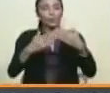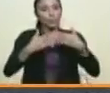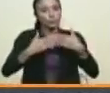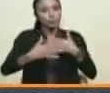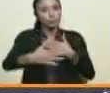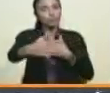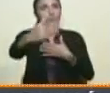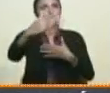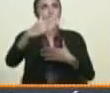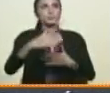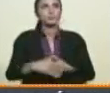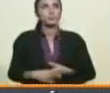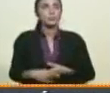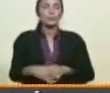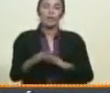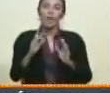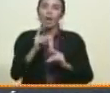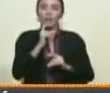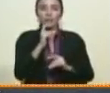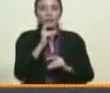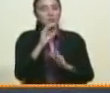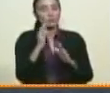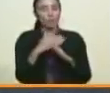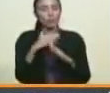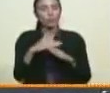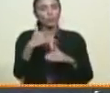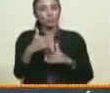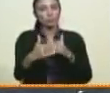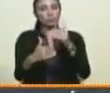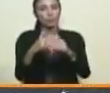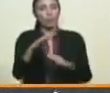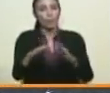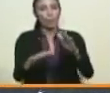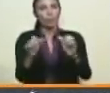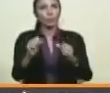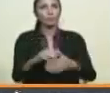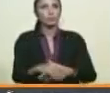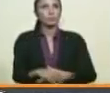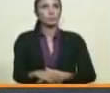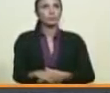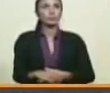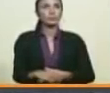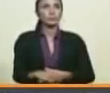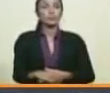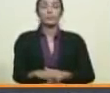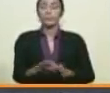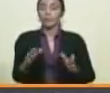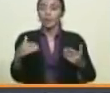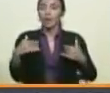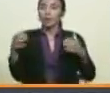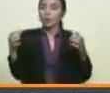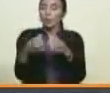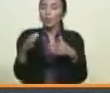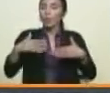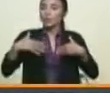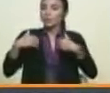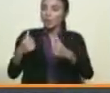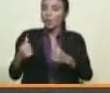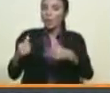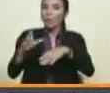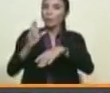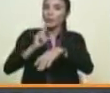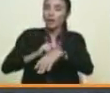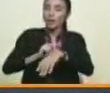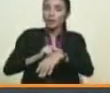y costará un poquito más pero lo vamos a lograr sienta nuestro compromiso del sector salud de los médicos de todo el